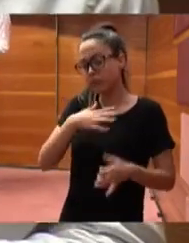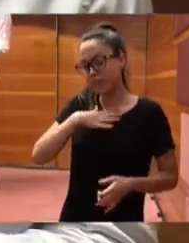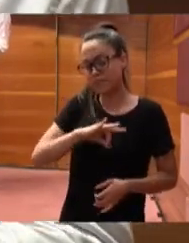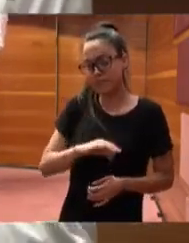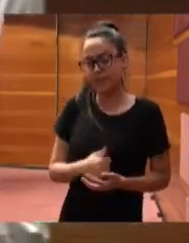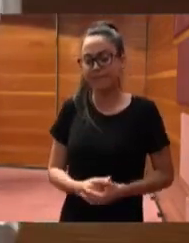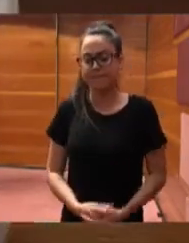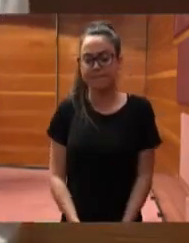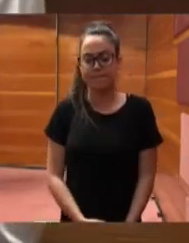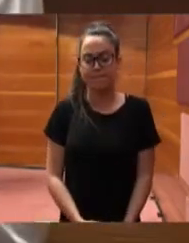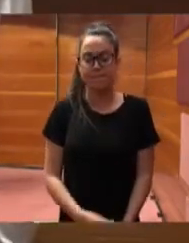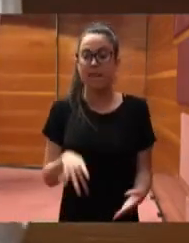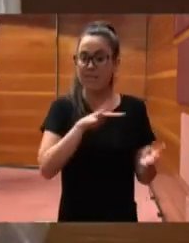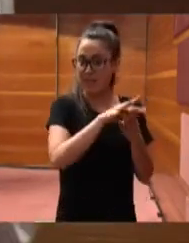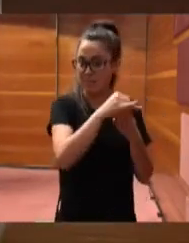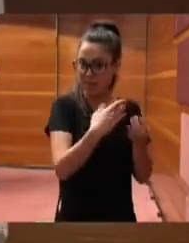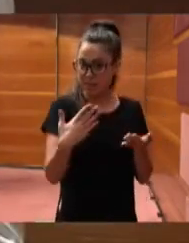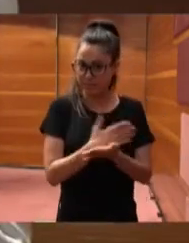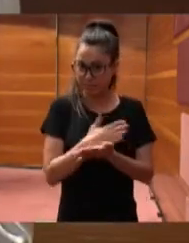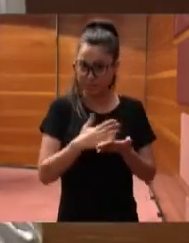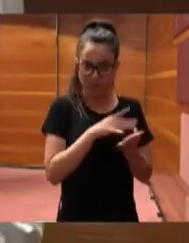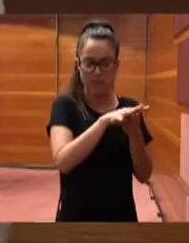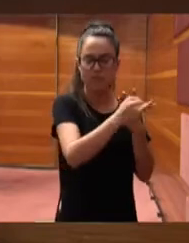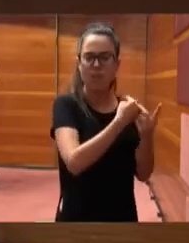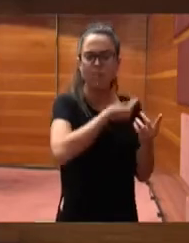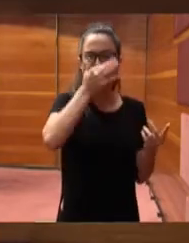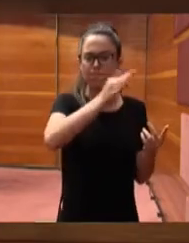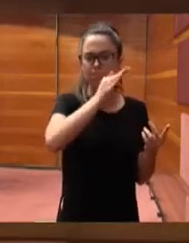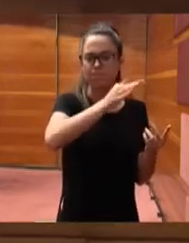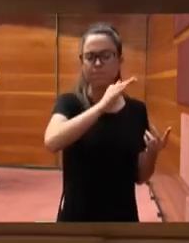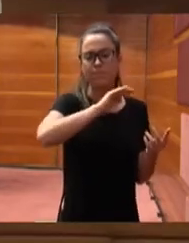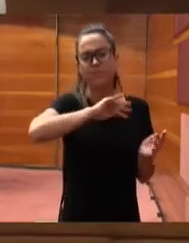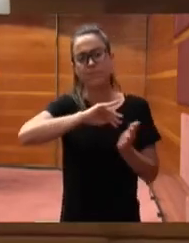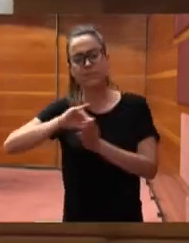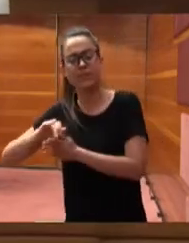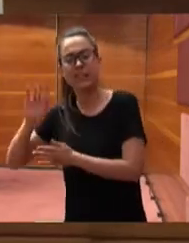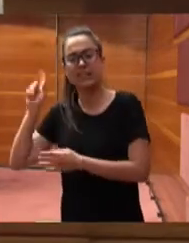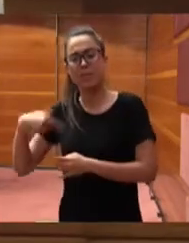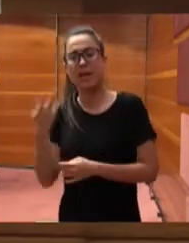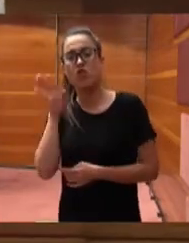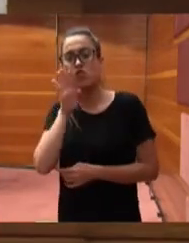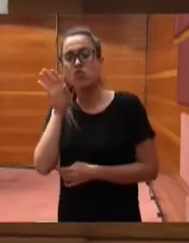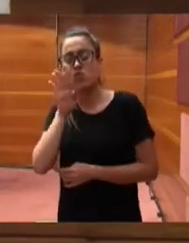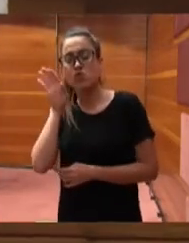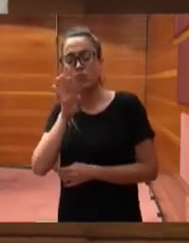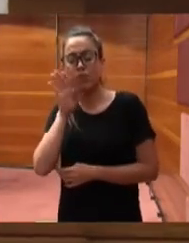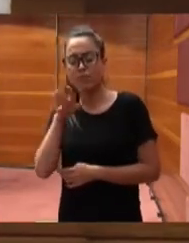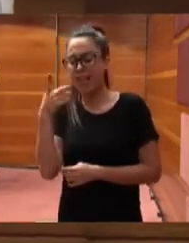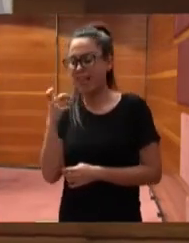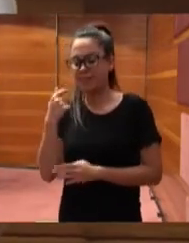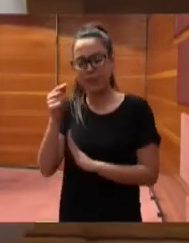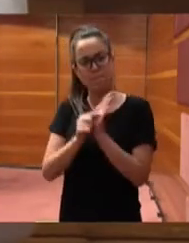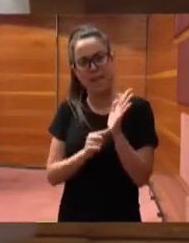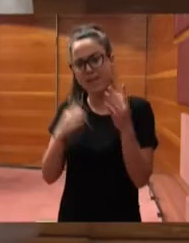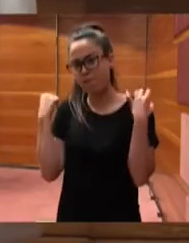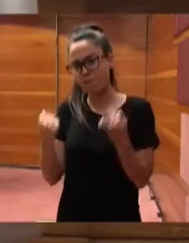zanahoria, que es la transparencia, hay que premiar la transparencia, y otra es de palo, la corrupción. O pones medidas coercitivas muy fuertes